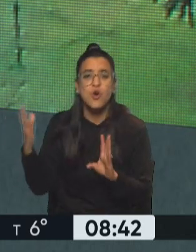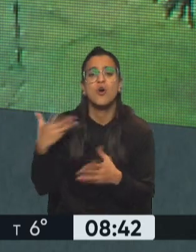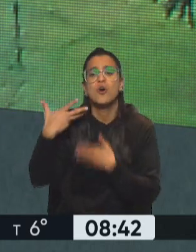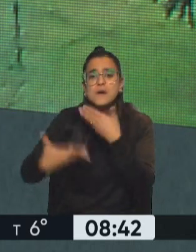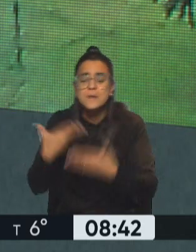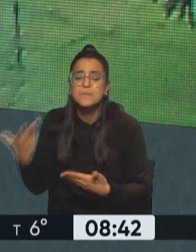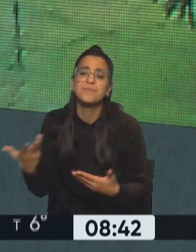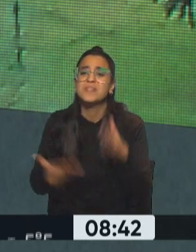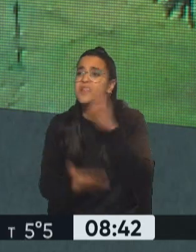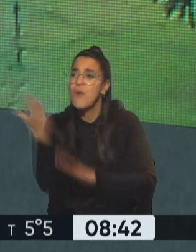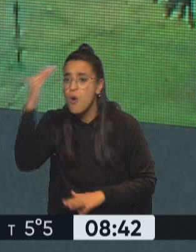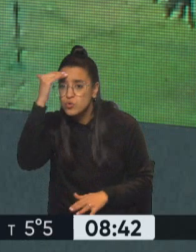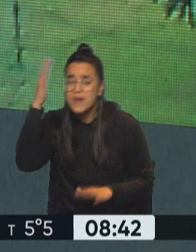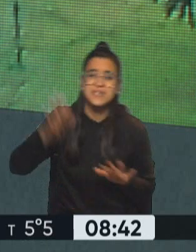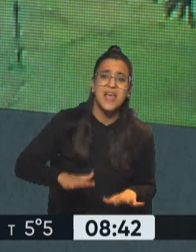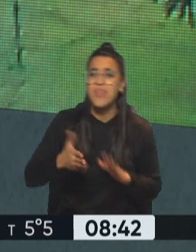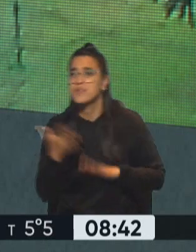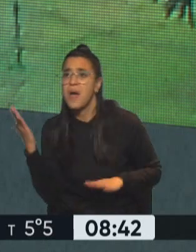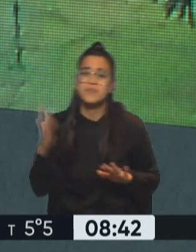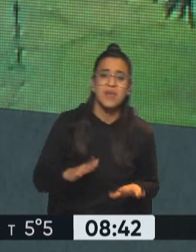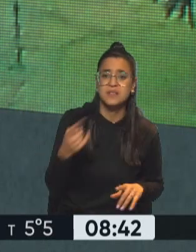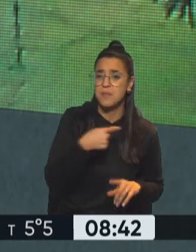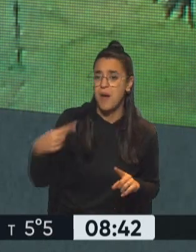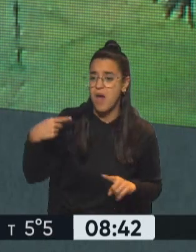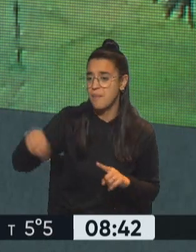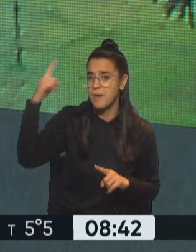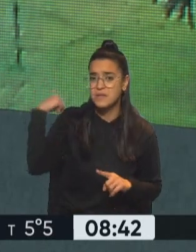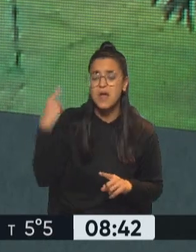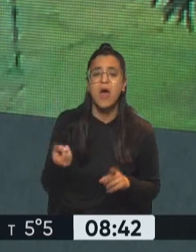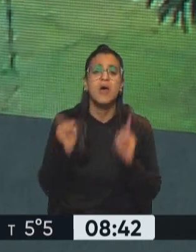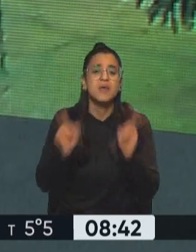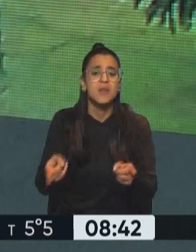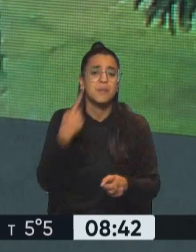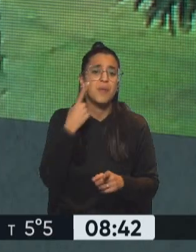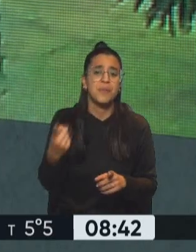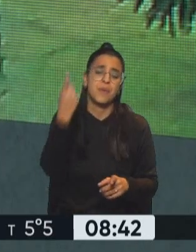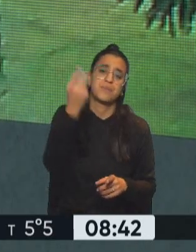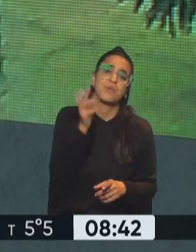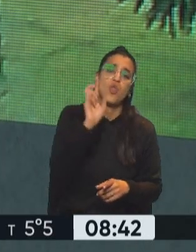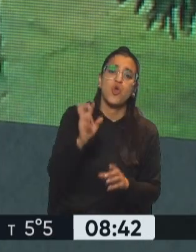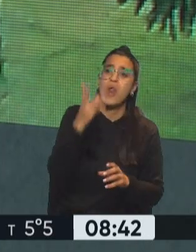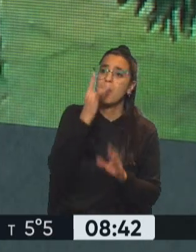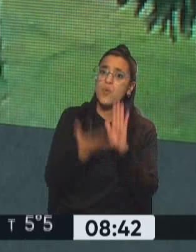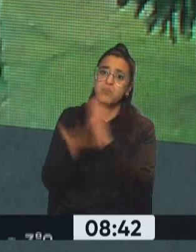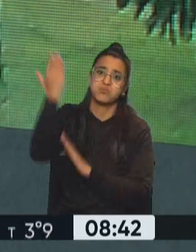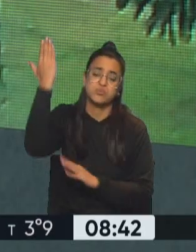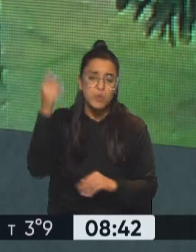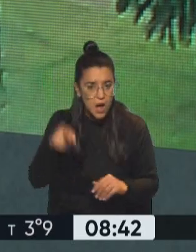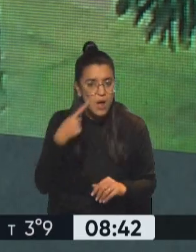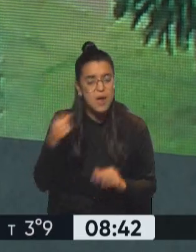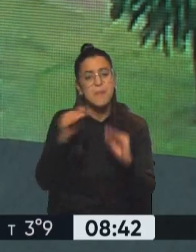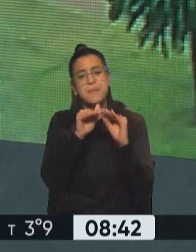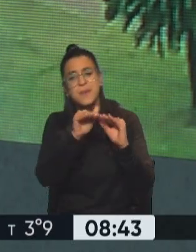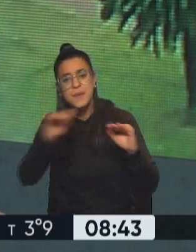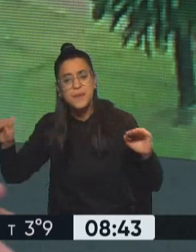rum de que se iba Guzmán, que se quedaba, que se iba, que pasó la semana que viene y que hizo también apuntalar el precio del blue hacia arriba, se va a empezar a